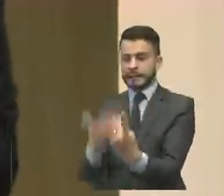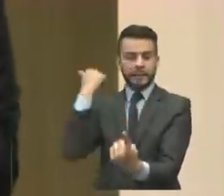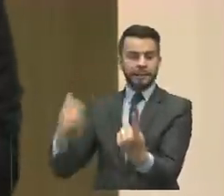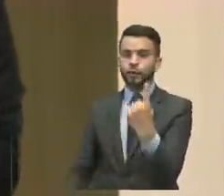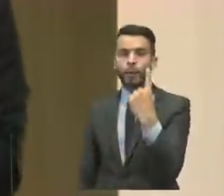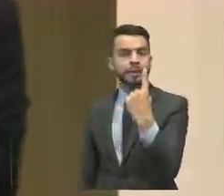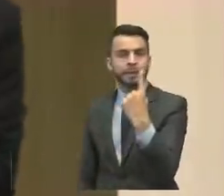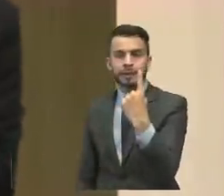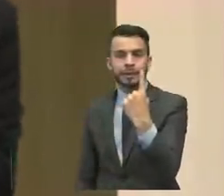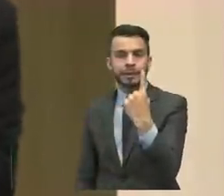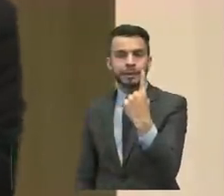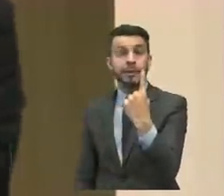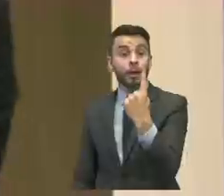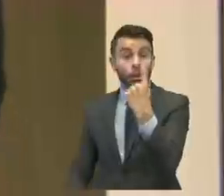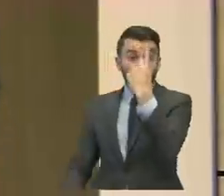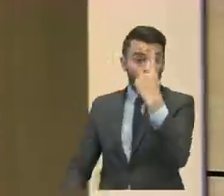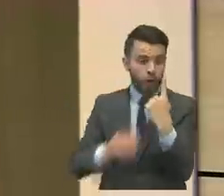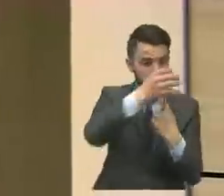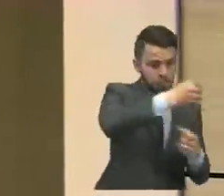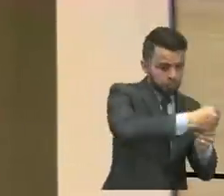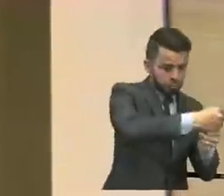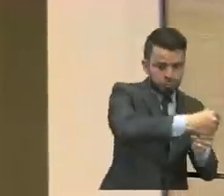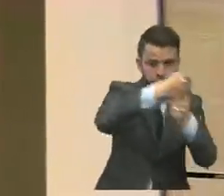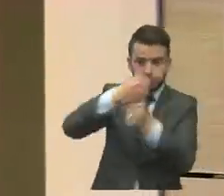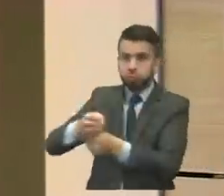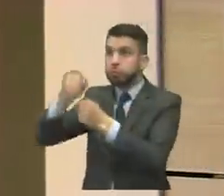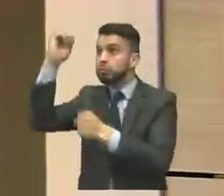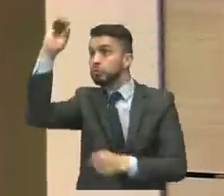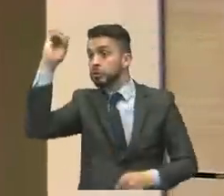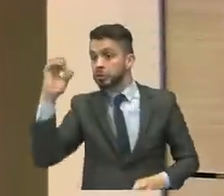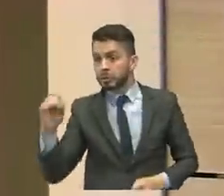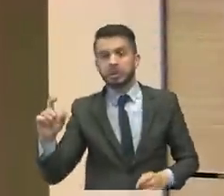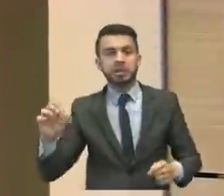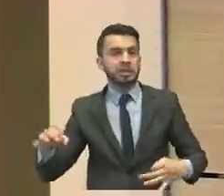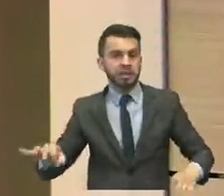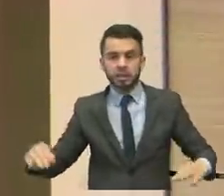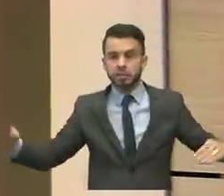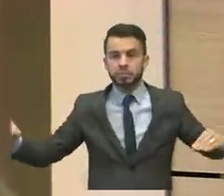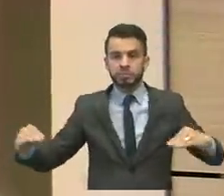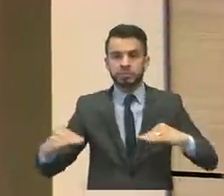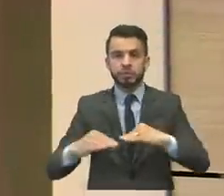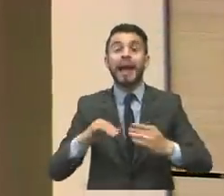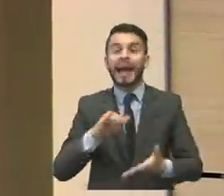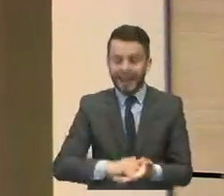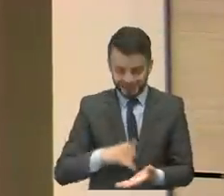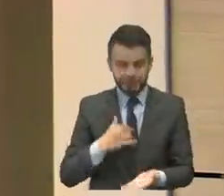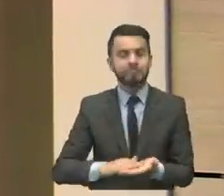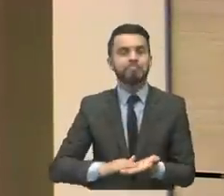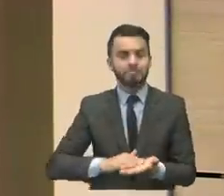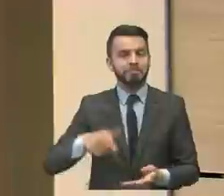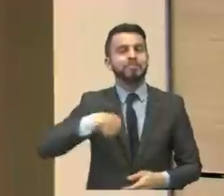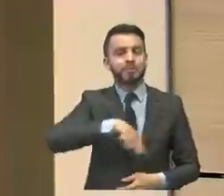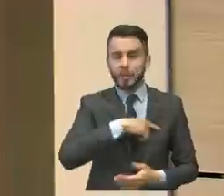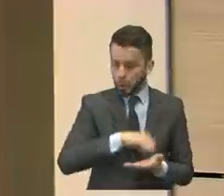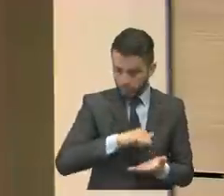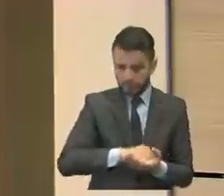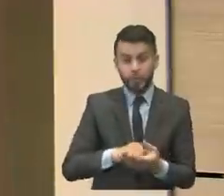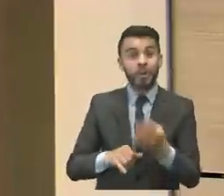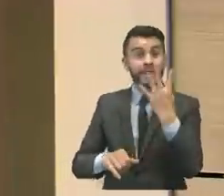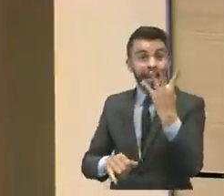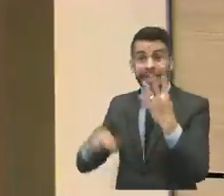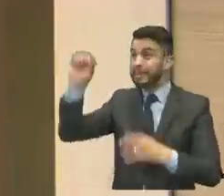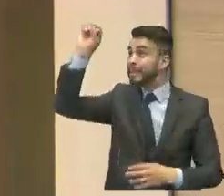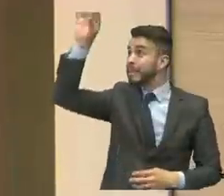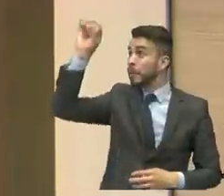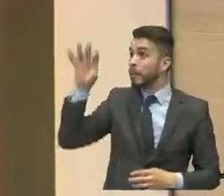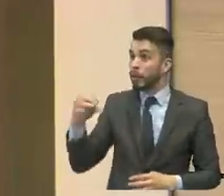otro se hacía una transferencia, digamos, de menor reducción de velocidad. Eso lo vamos a optimizar aquí, no hemos decidido hacerlo igual, pero por